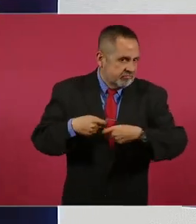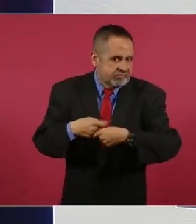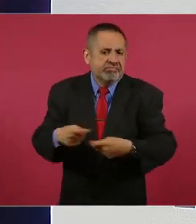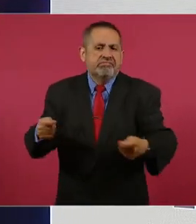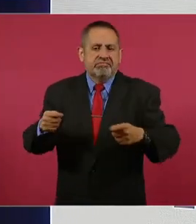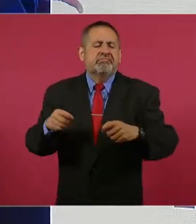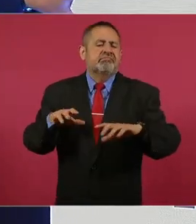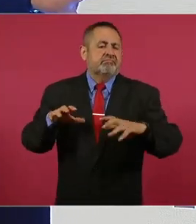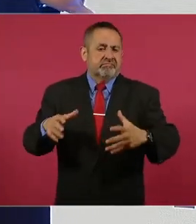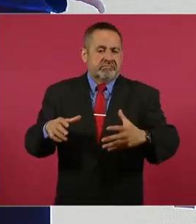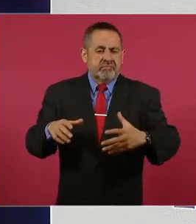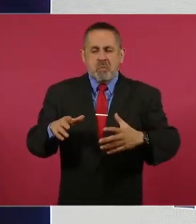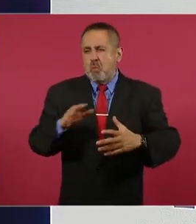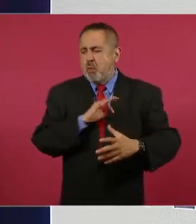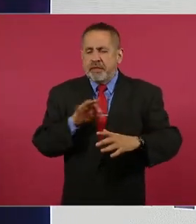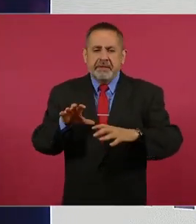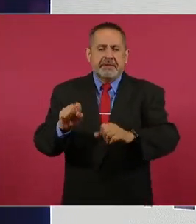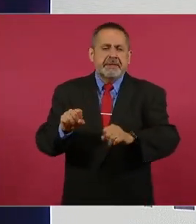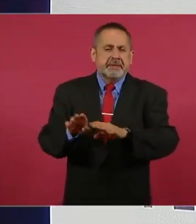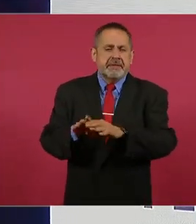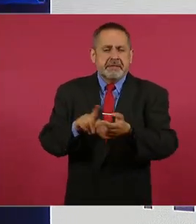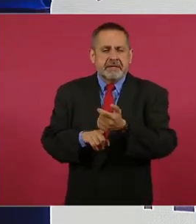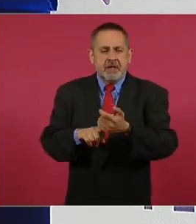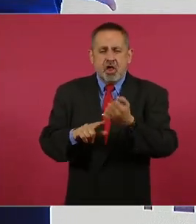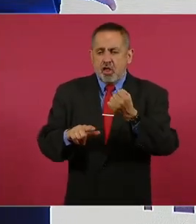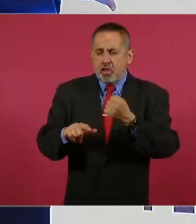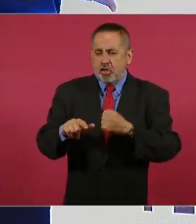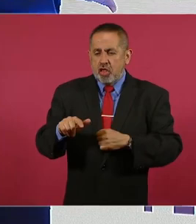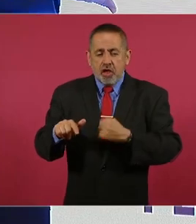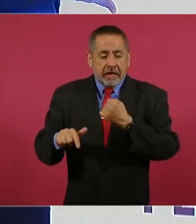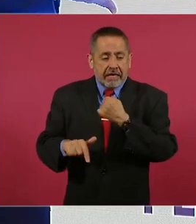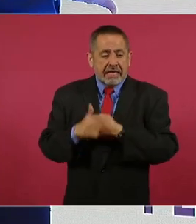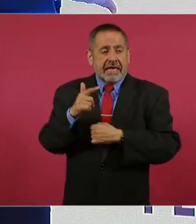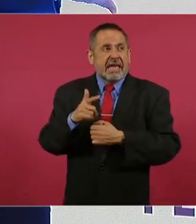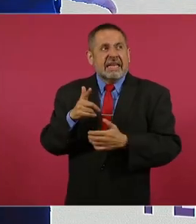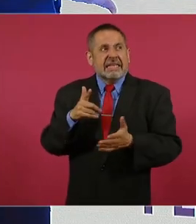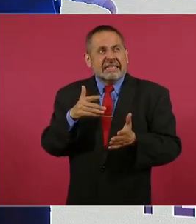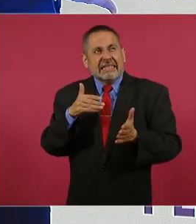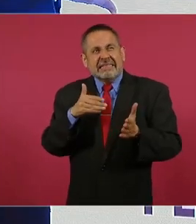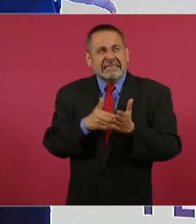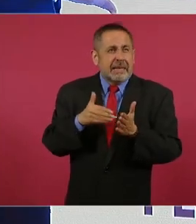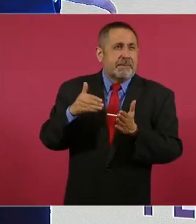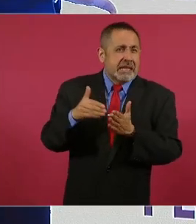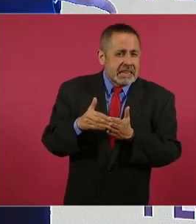alrededor de 12-15 mil millones de pesos.